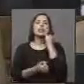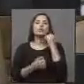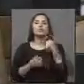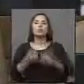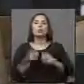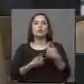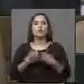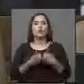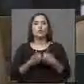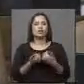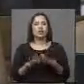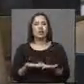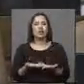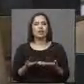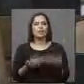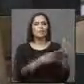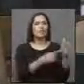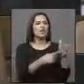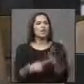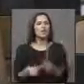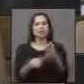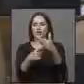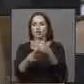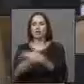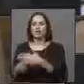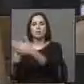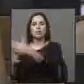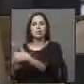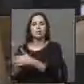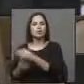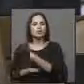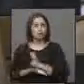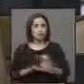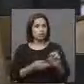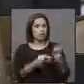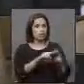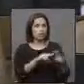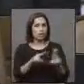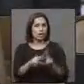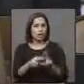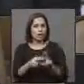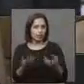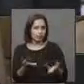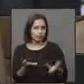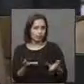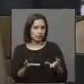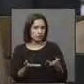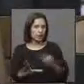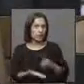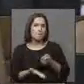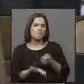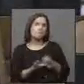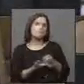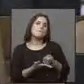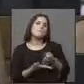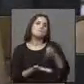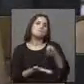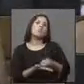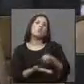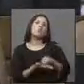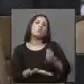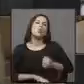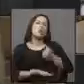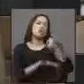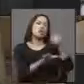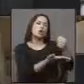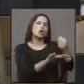de una discriminación que está haciendo el Estado para efectos de asignar los recursos para la educación superior. Por ello,